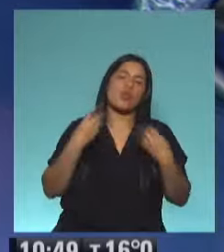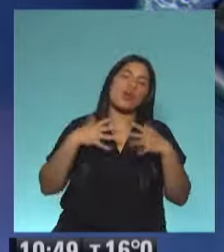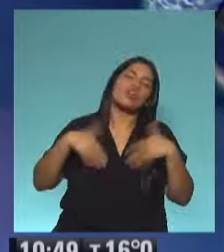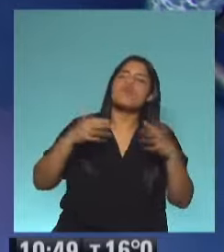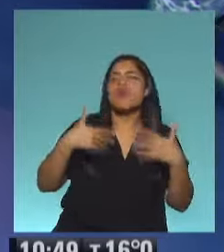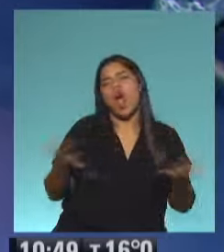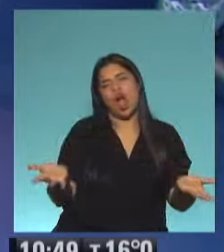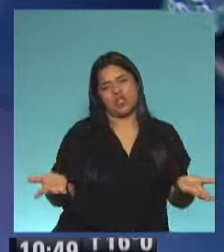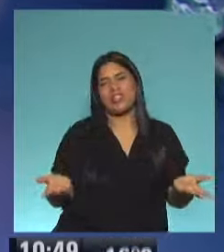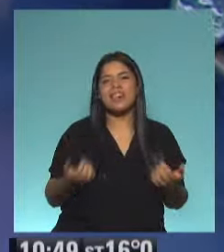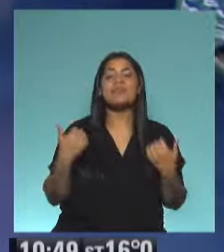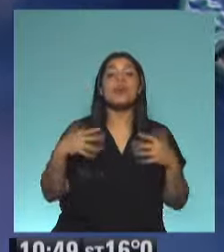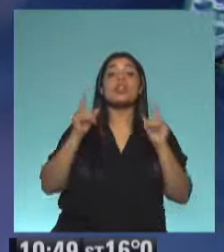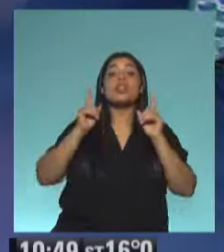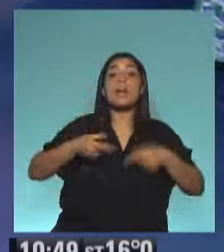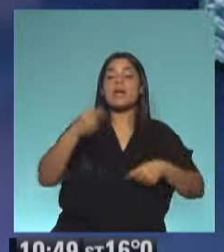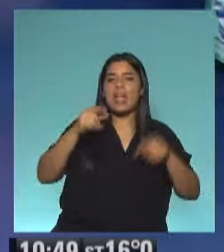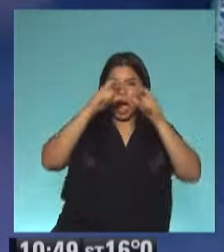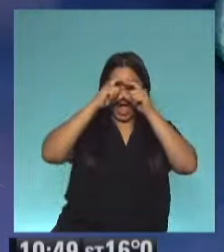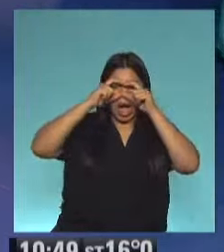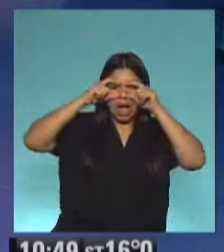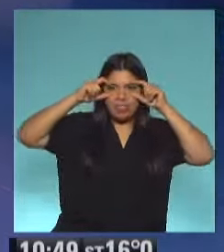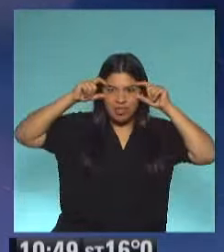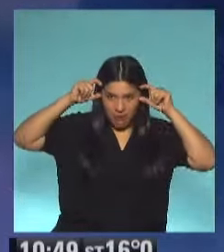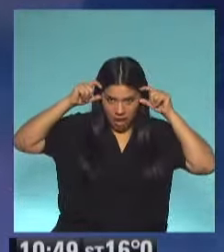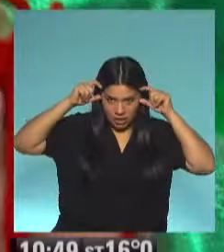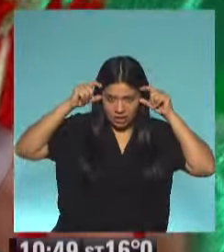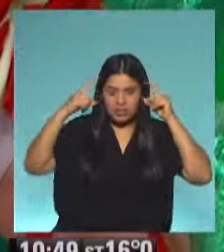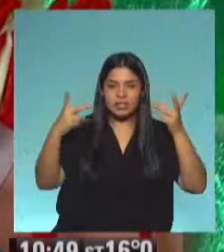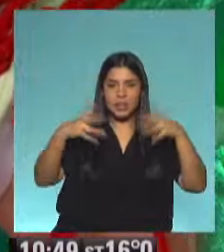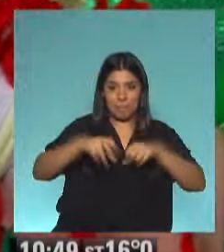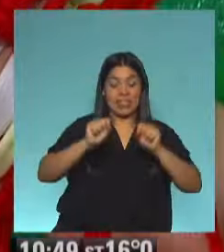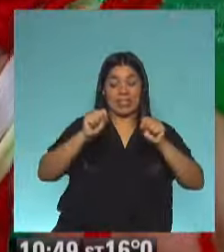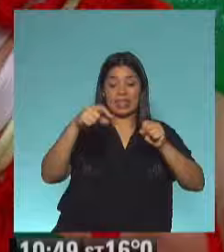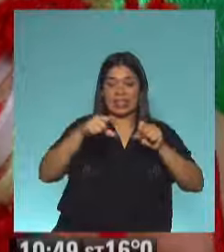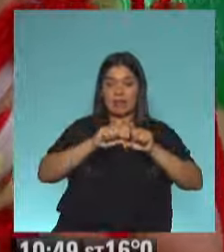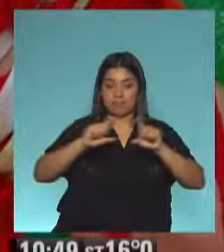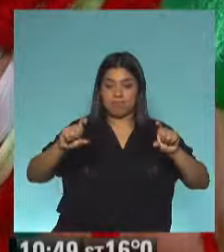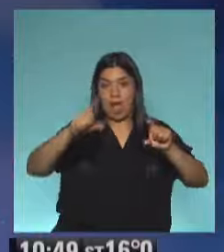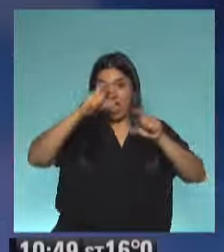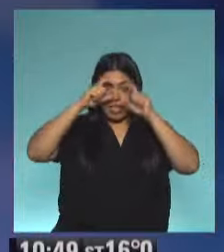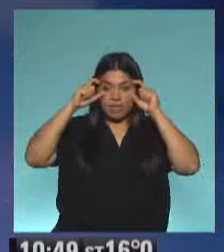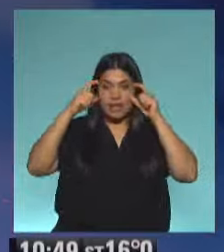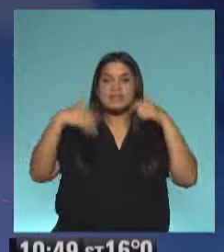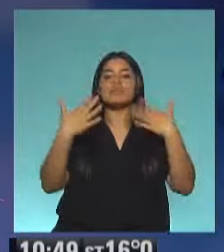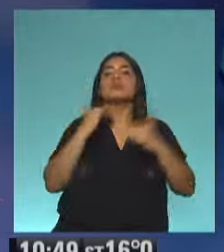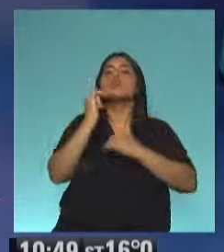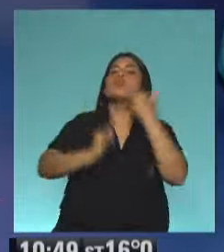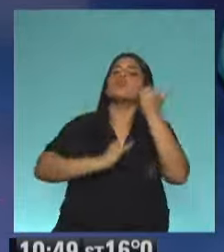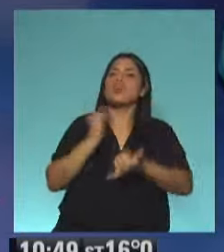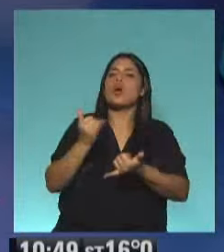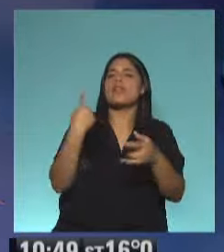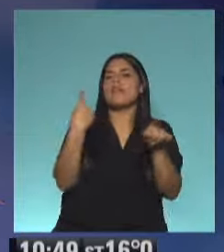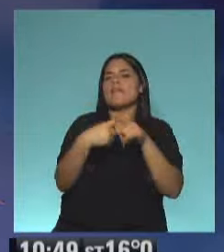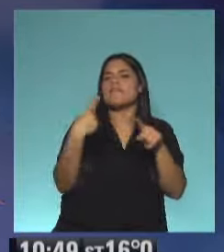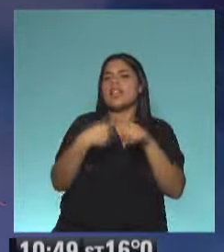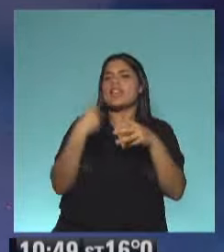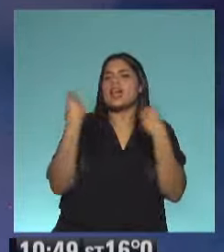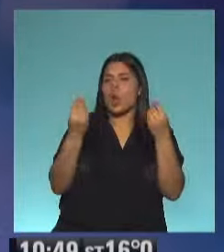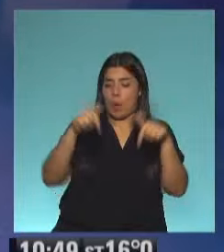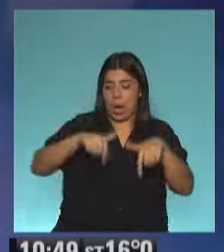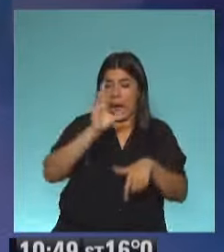también antifaz. Acá ahí está. La encontré. Y después empezamos a hablar, a conocer un poquito cómo se festeja el carnaval en nuestro país